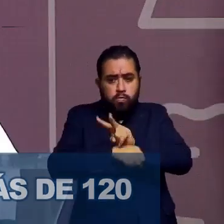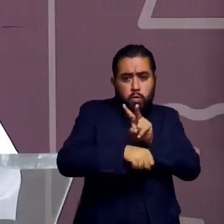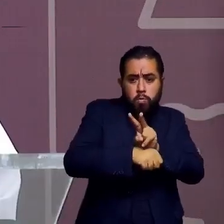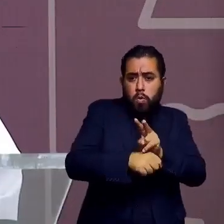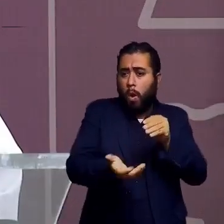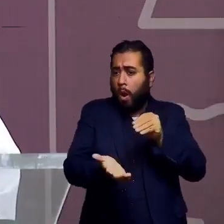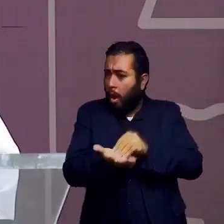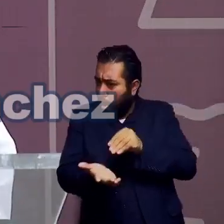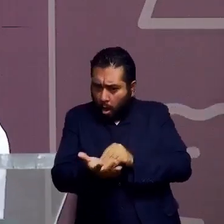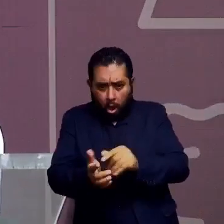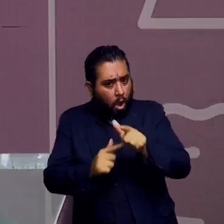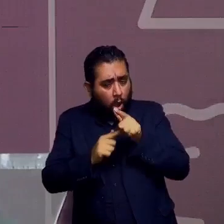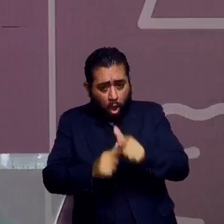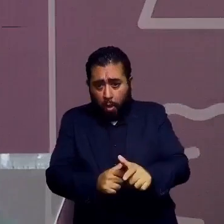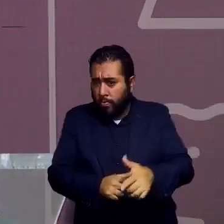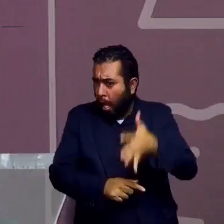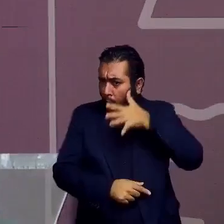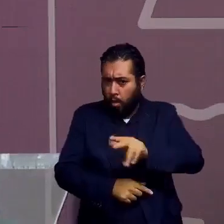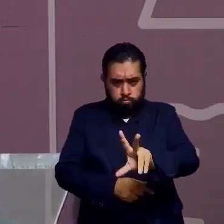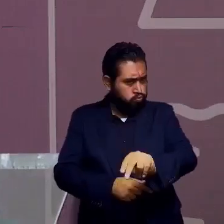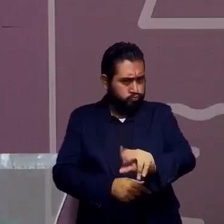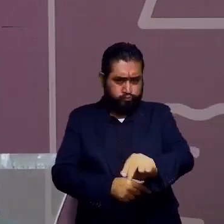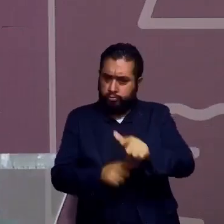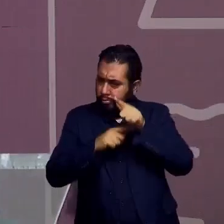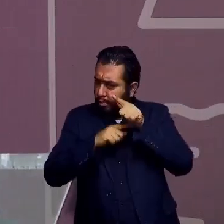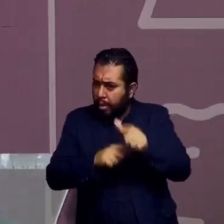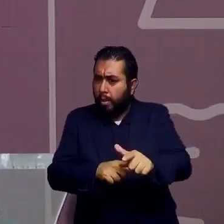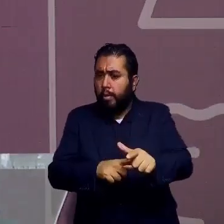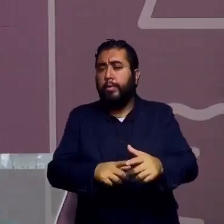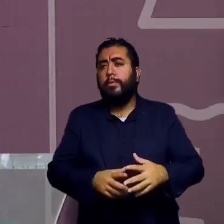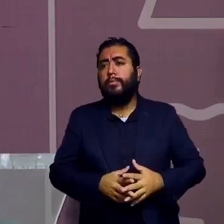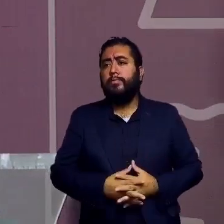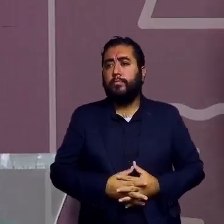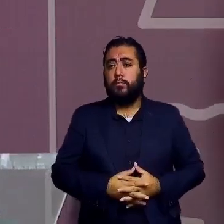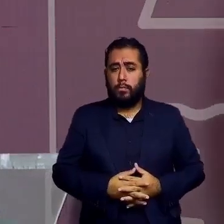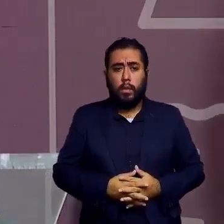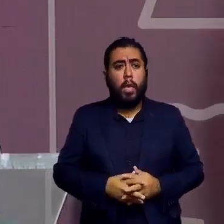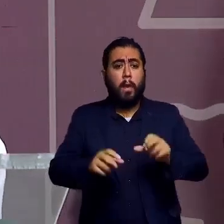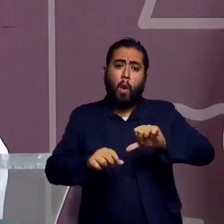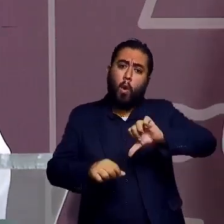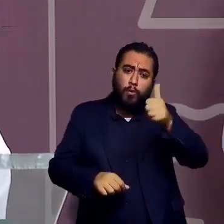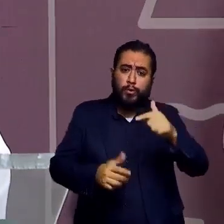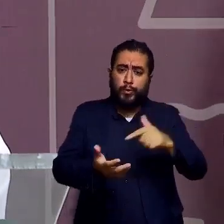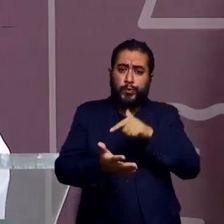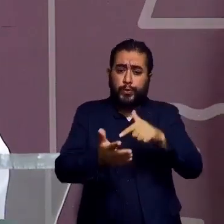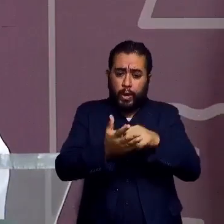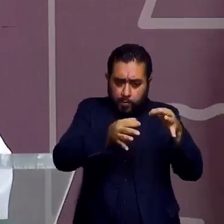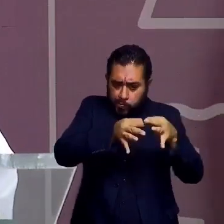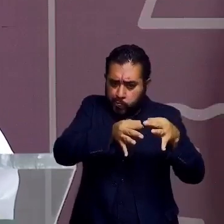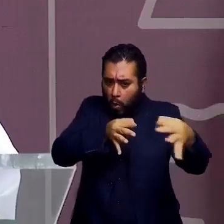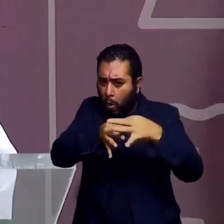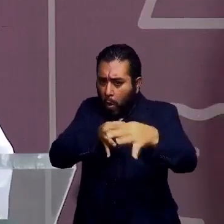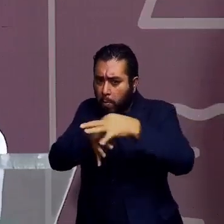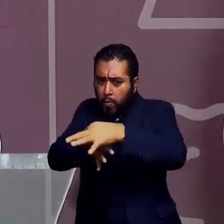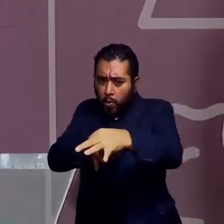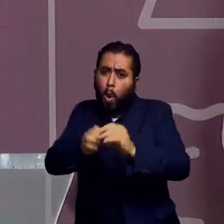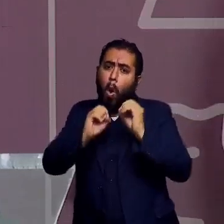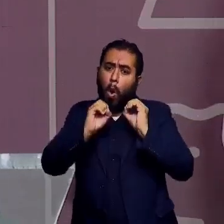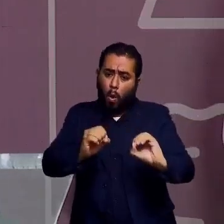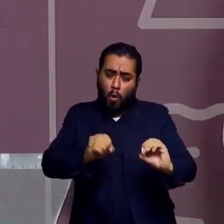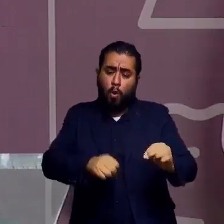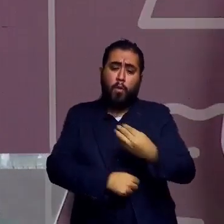que se tienen, no solo aquí en la ciudad capital, también en las sindicaturas y también en algunos otros